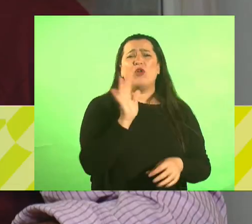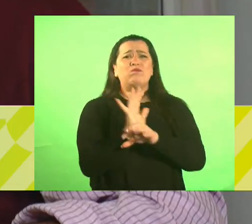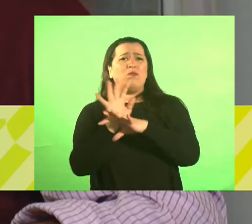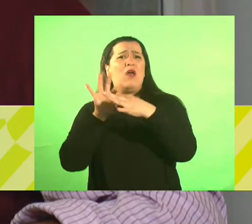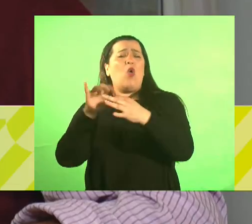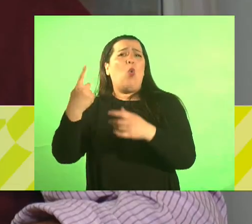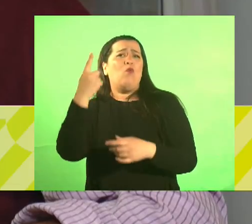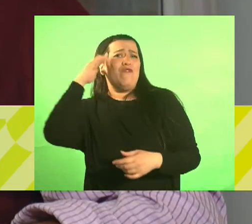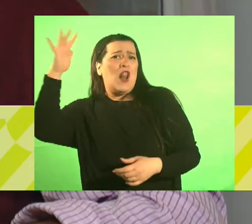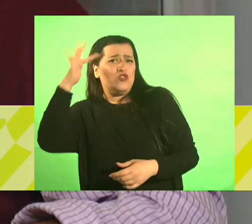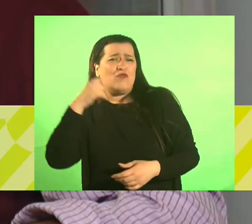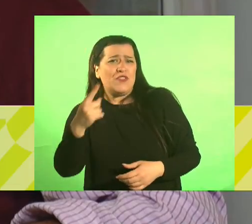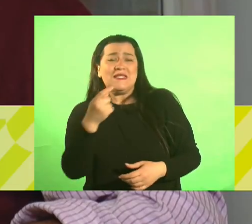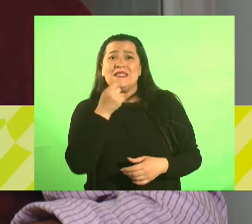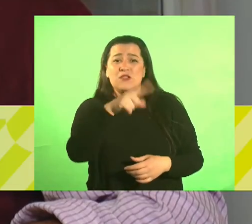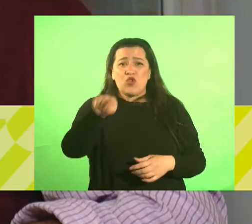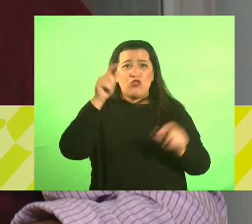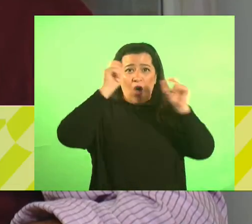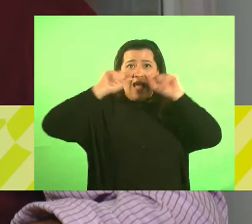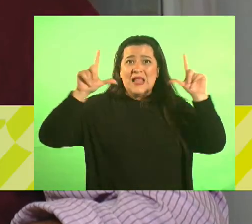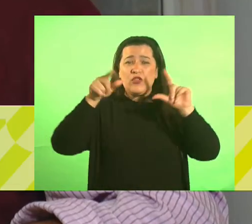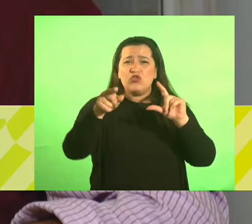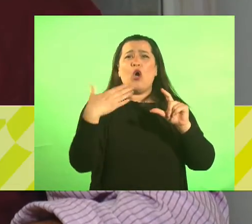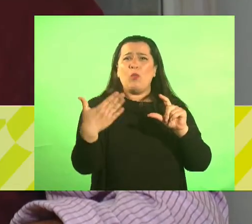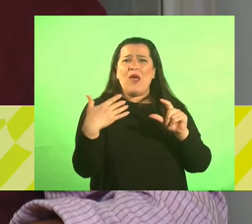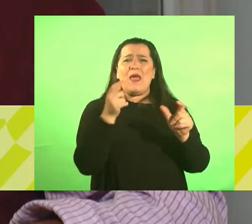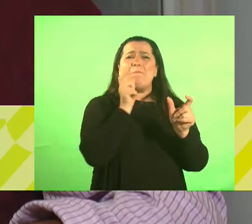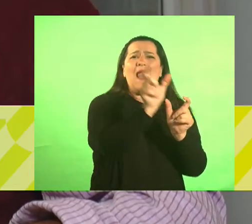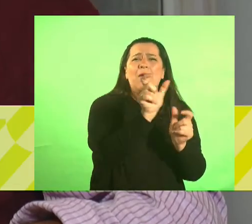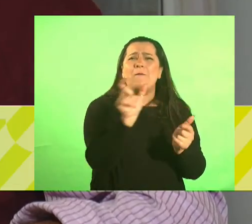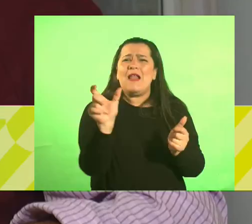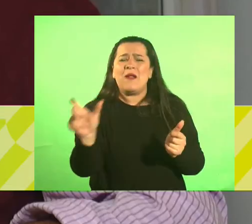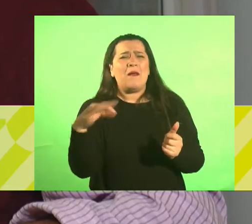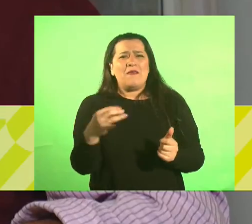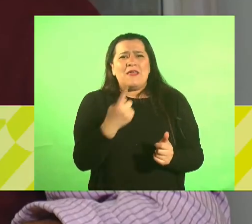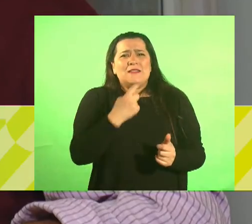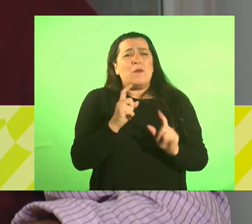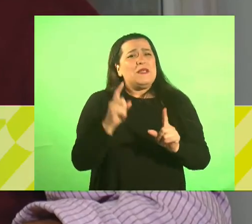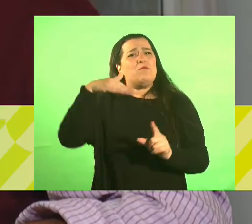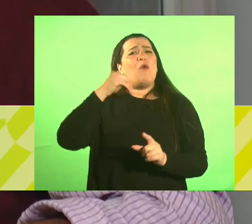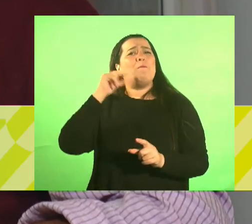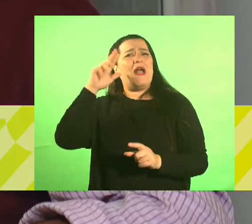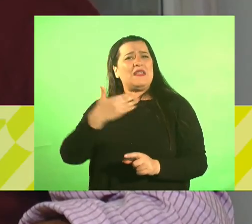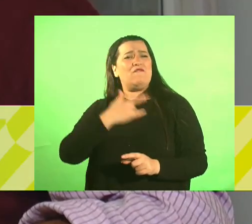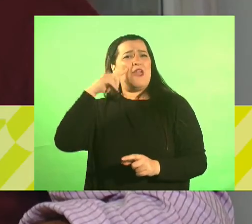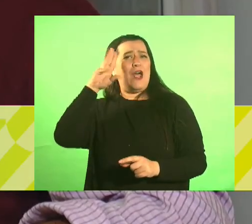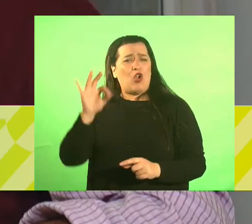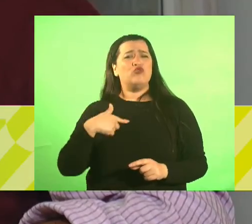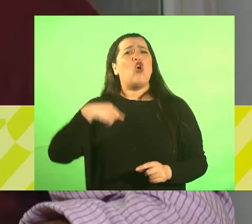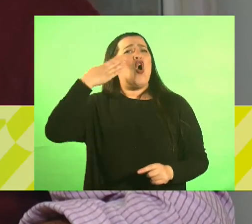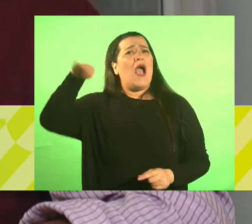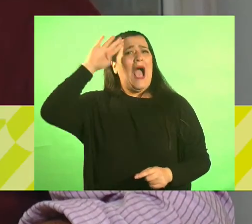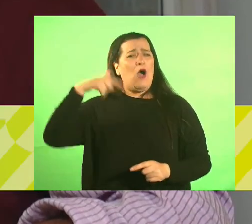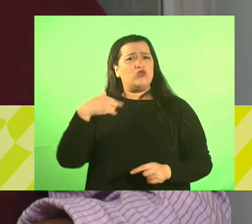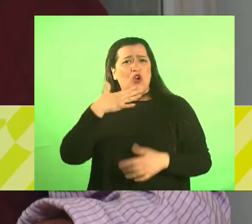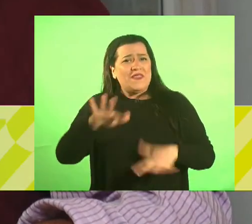un filósofo. Y si estamos atentos a tener la posibilidad de enunciarnos en un lugar, como hizo Martín Fierro, soy gaucho y entiéndalo como mi